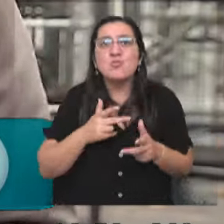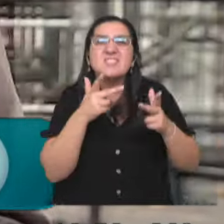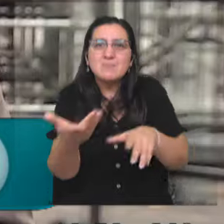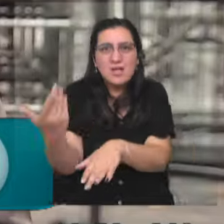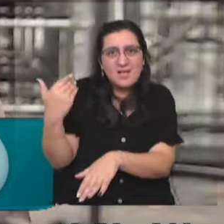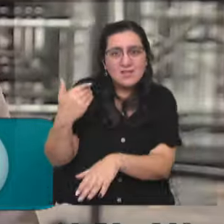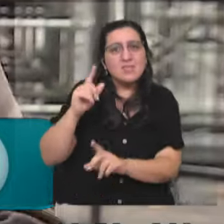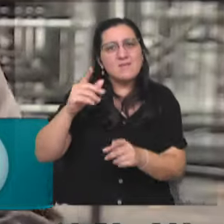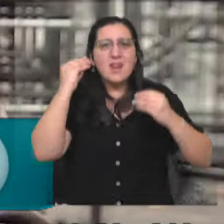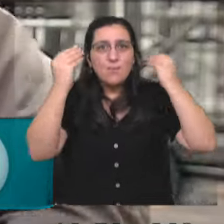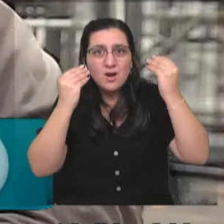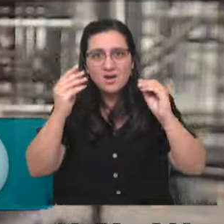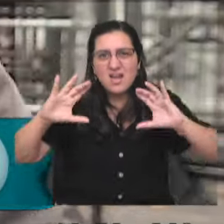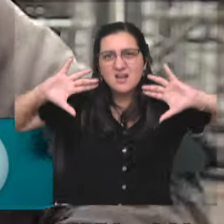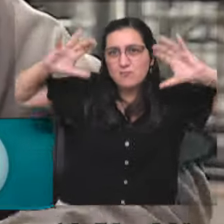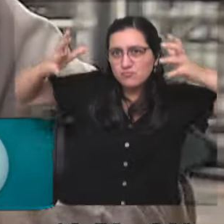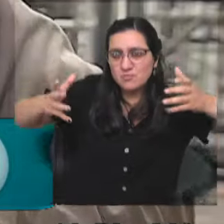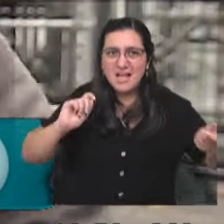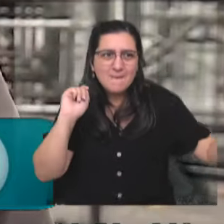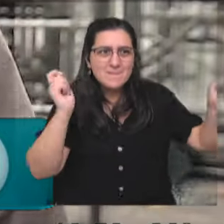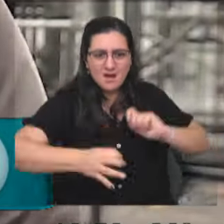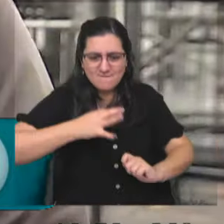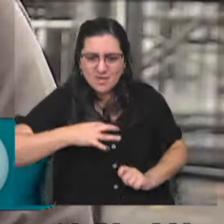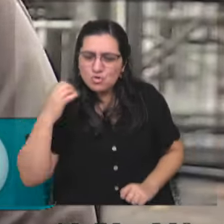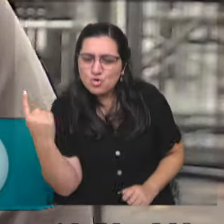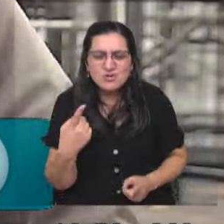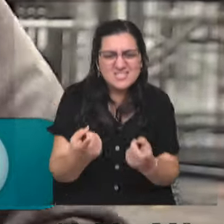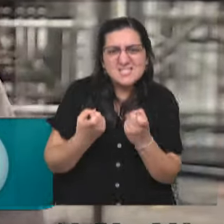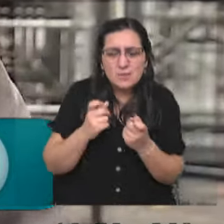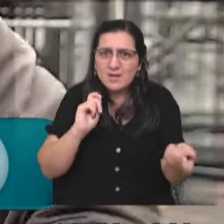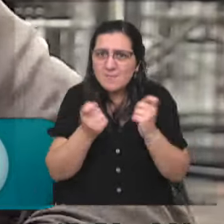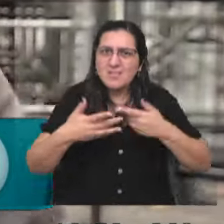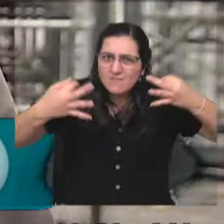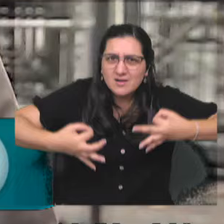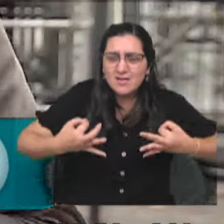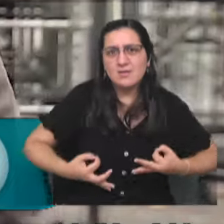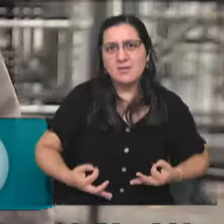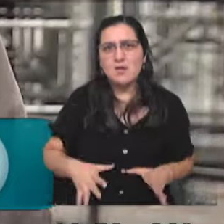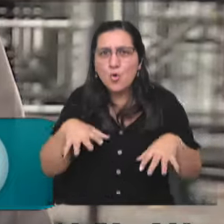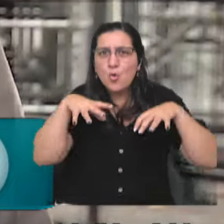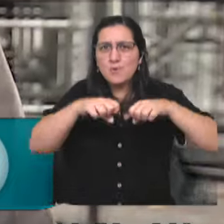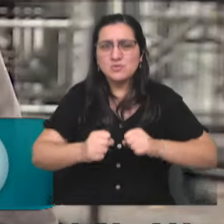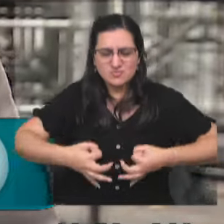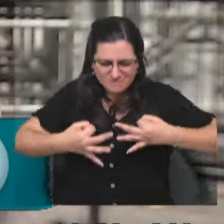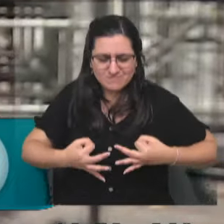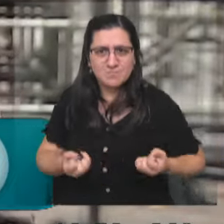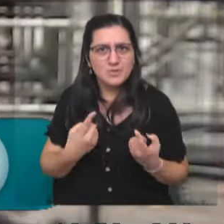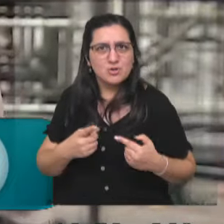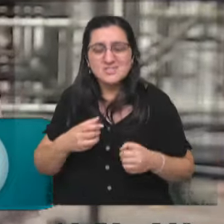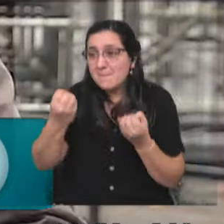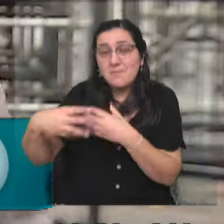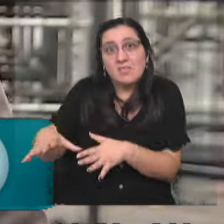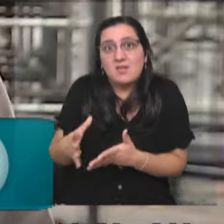hoy, tiene que enamorar, revolucionar la vida, cambiar todo lo que haya que cambiar, realmente y con mucho compromiso y seriedad, pero sin